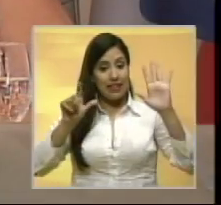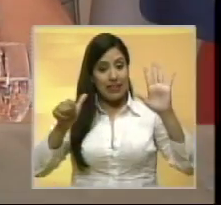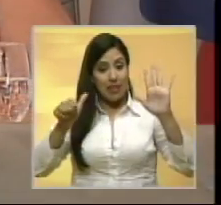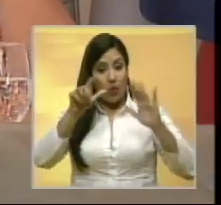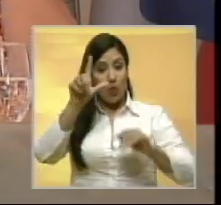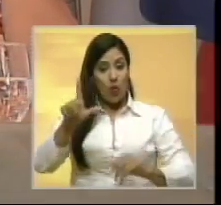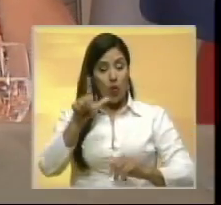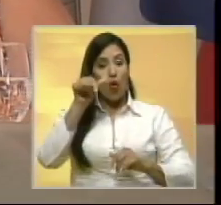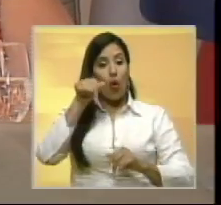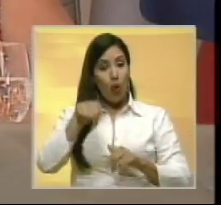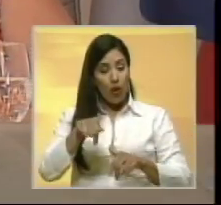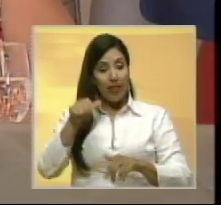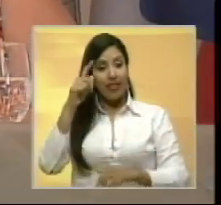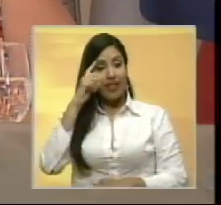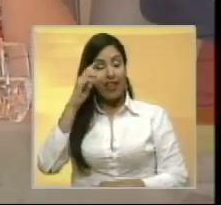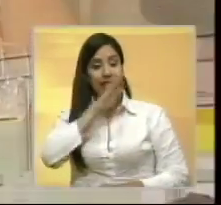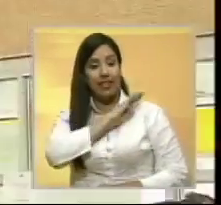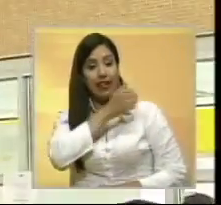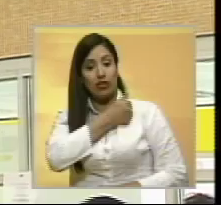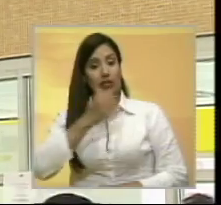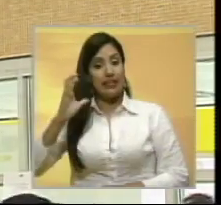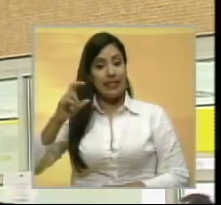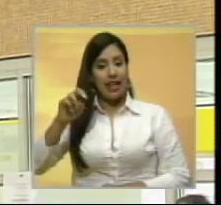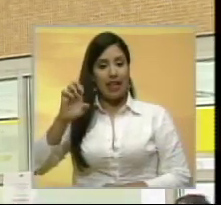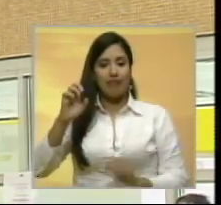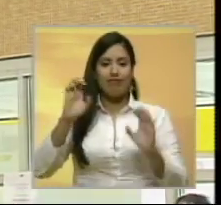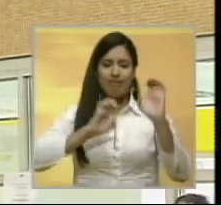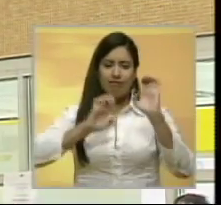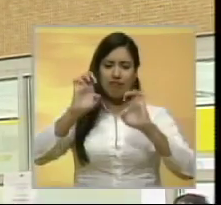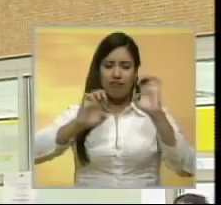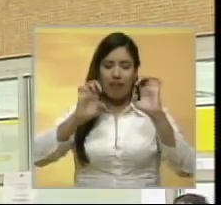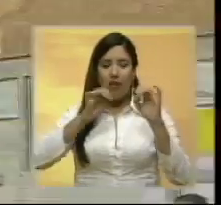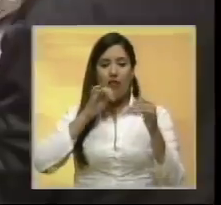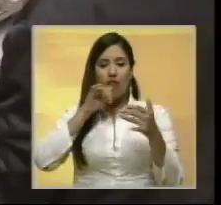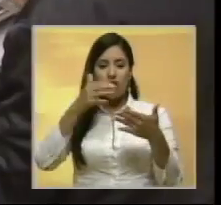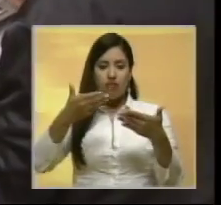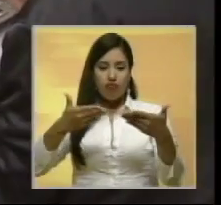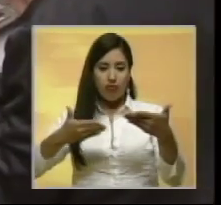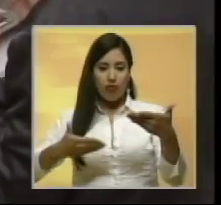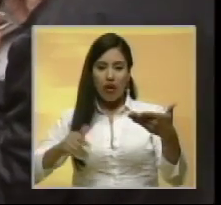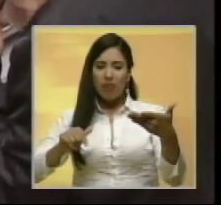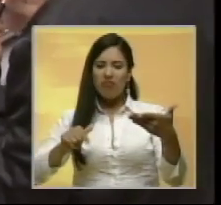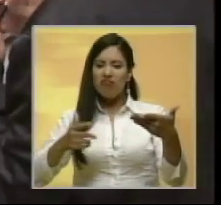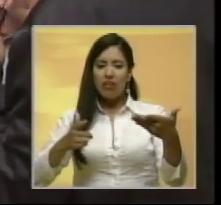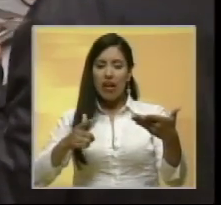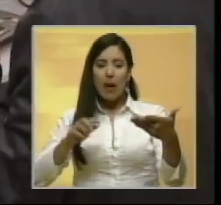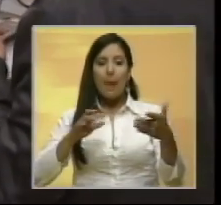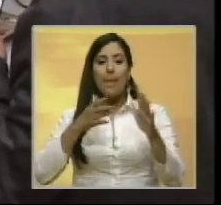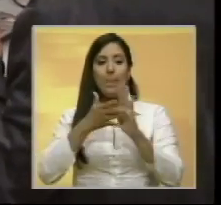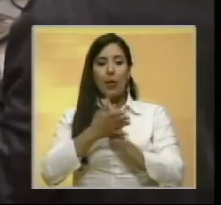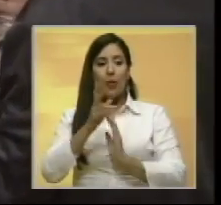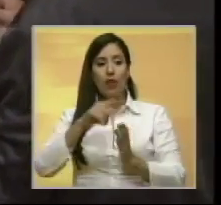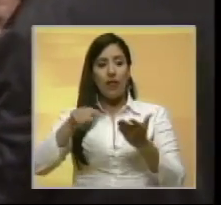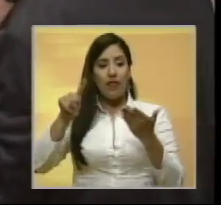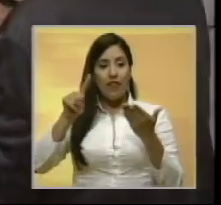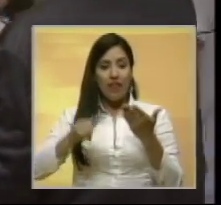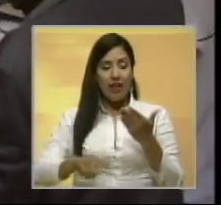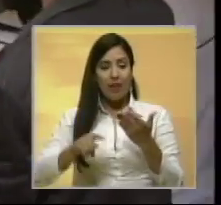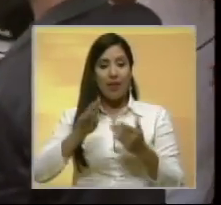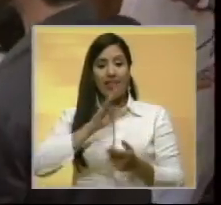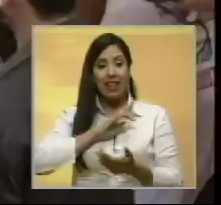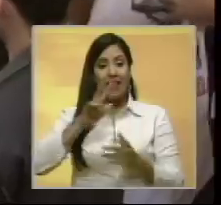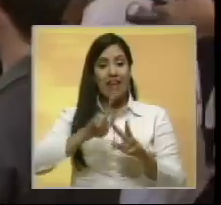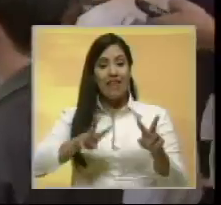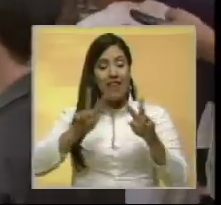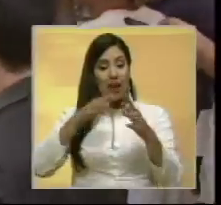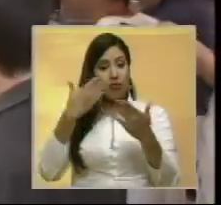julio, hoy los rectores del CNE van a estar evaluando el informe de la auditoría de las firmas que fueron